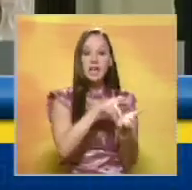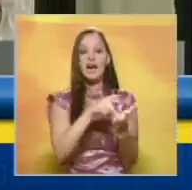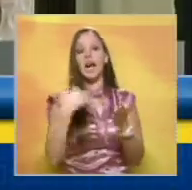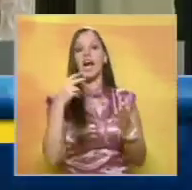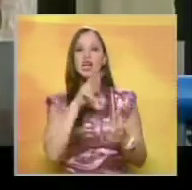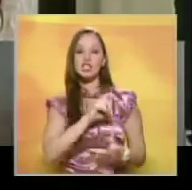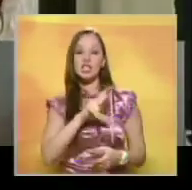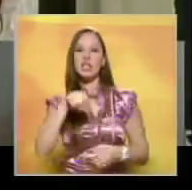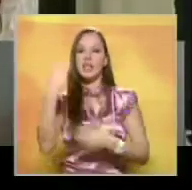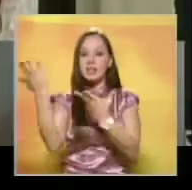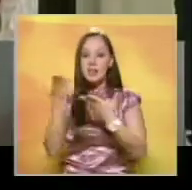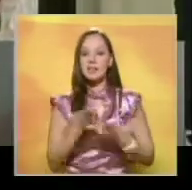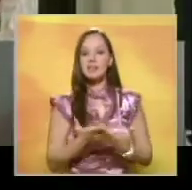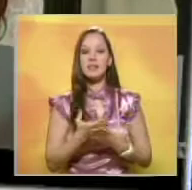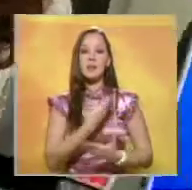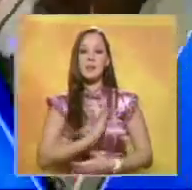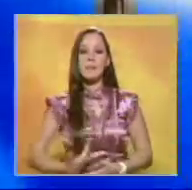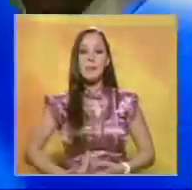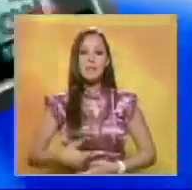Rafael Correa.